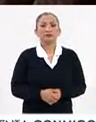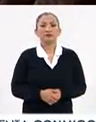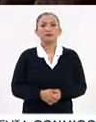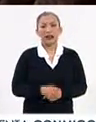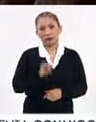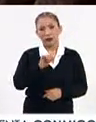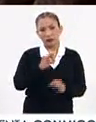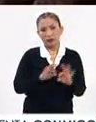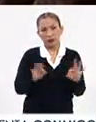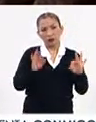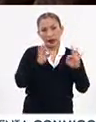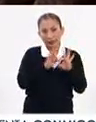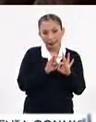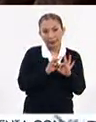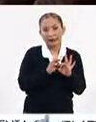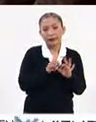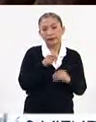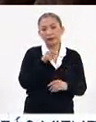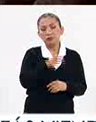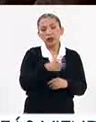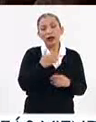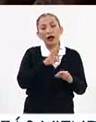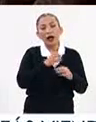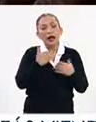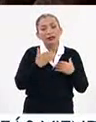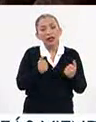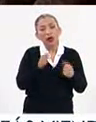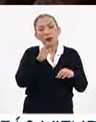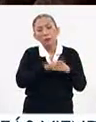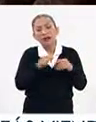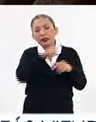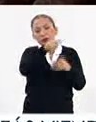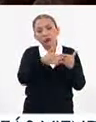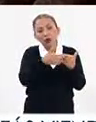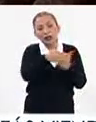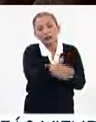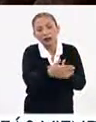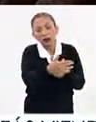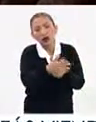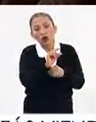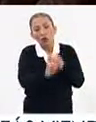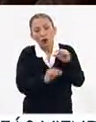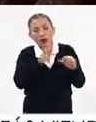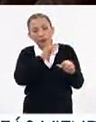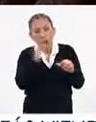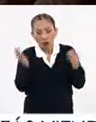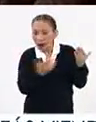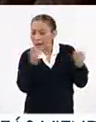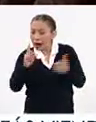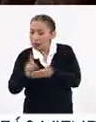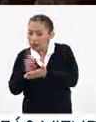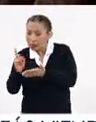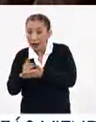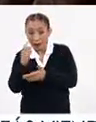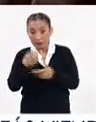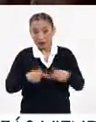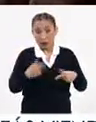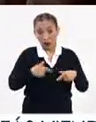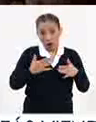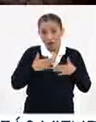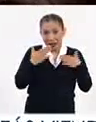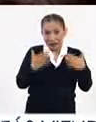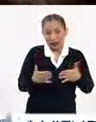Sí me importa hasta cierto punto, porque se pueden entender siempre un poco más adelante. Ajá. Con una rápida consulta a la gente a la que le